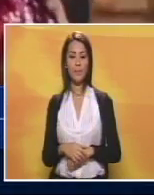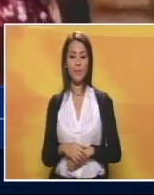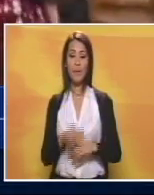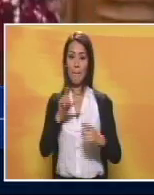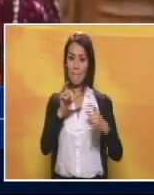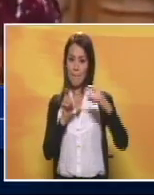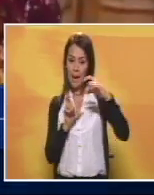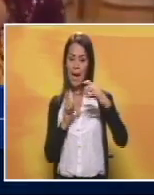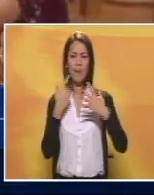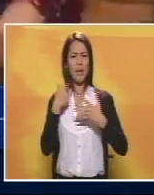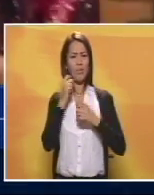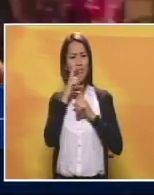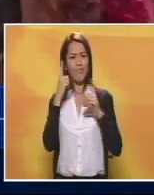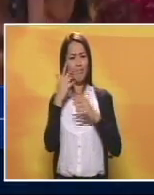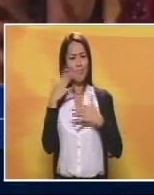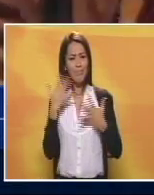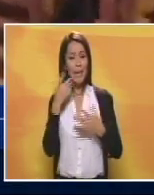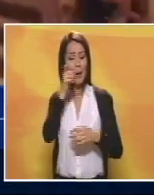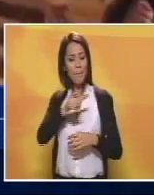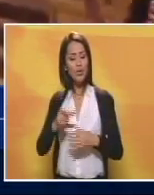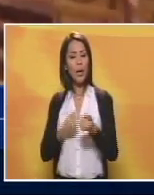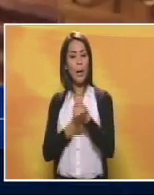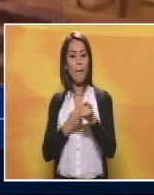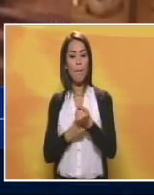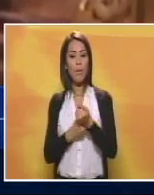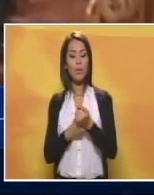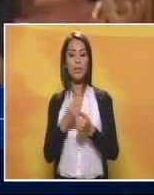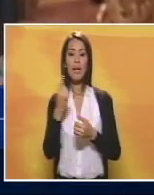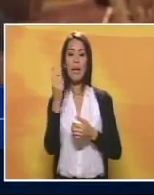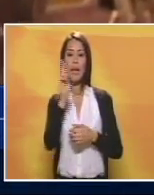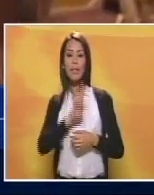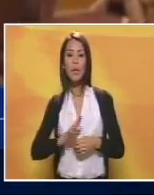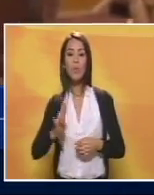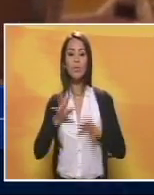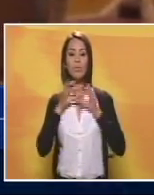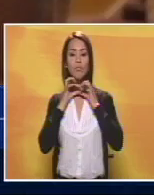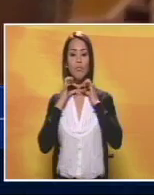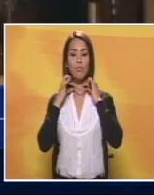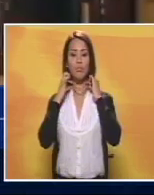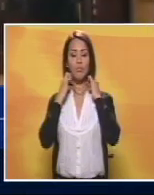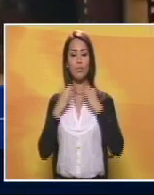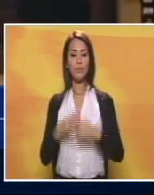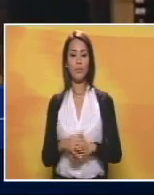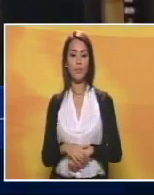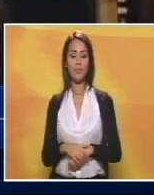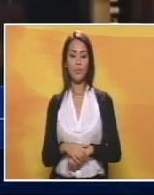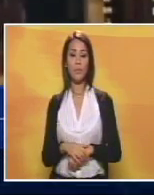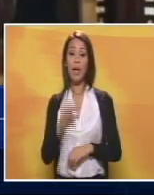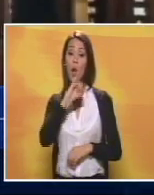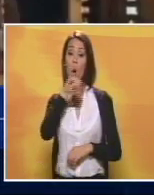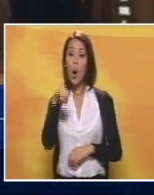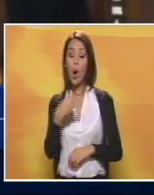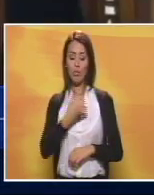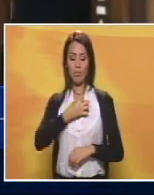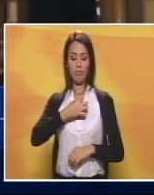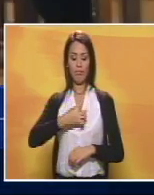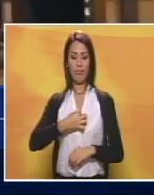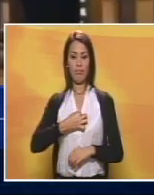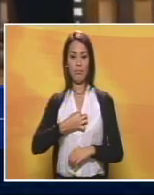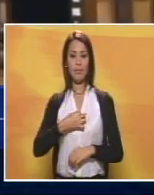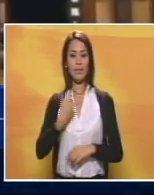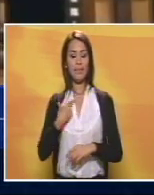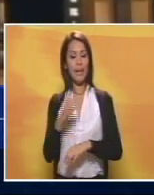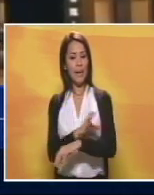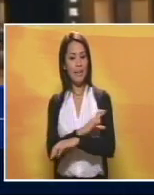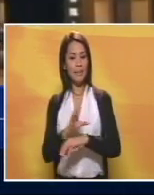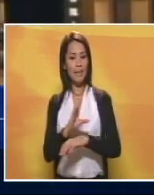lo que más ha llamado la atención de sus seguidores es que Taylor usa un delicado collar con un grabado de la letra J justo cuando el intérprete canta